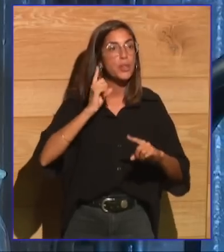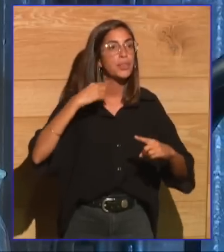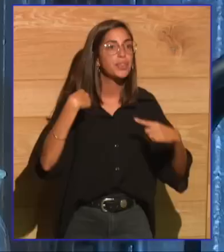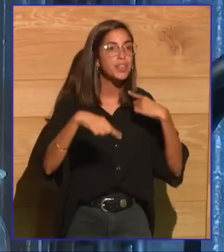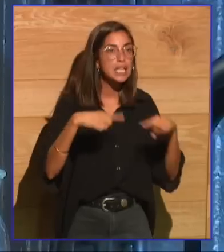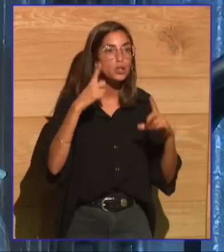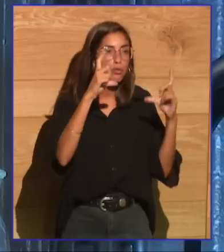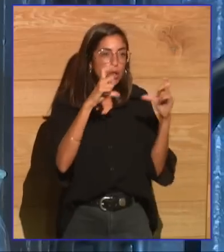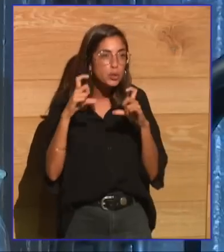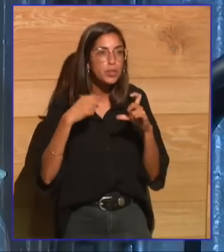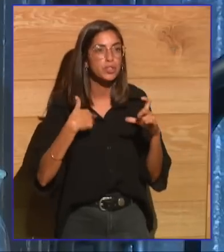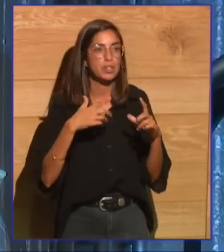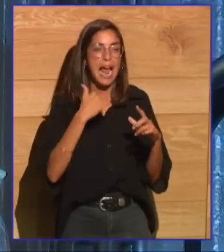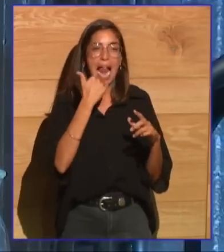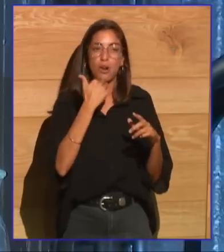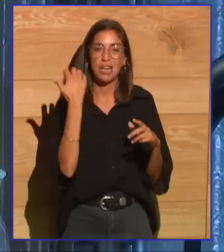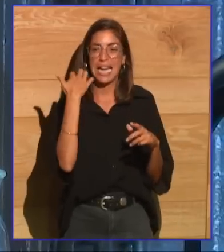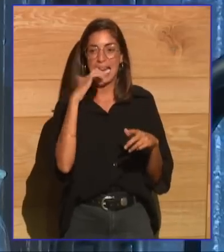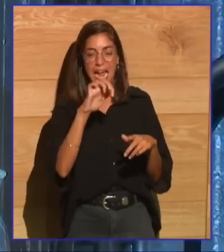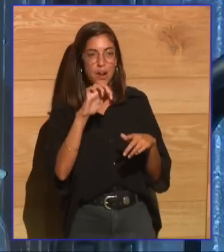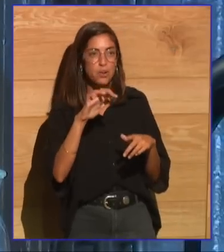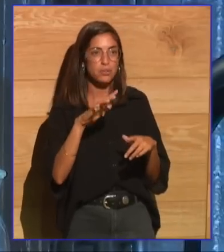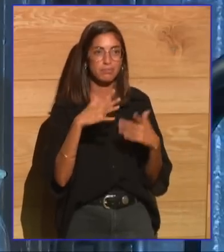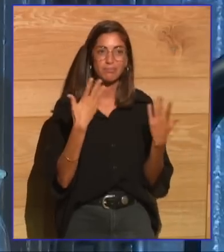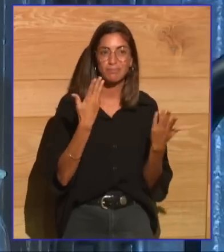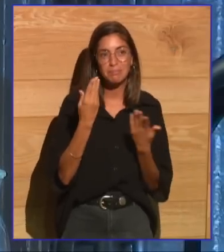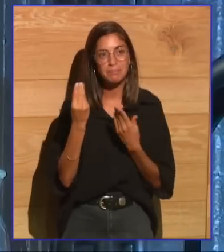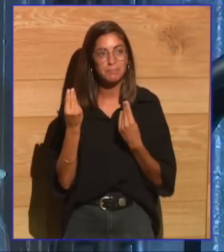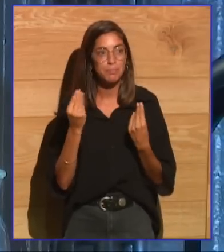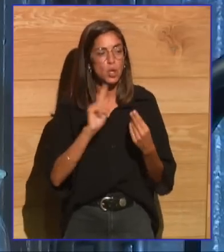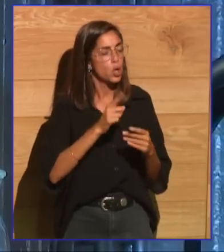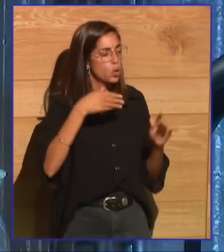muy atípica muy extraña que trae alguien que